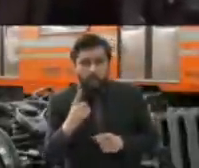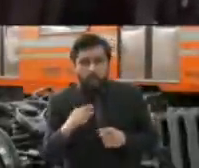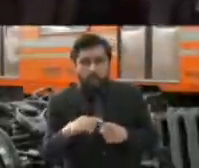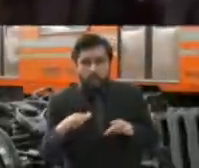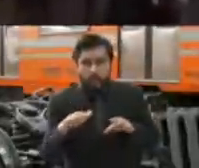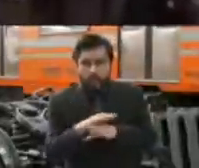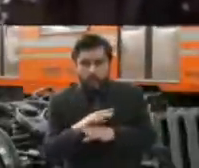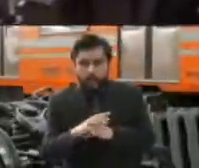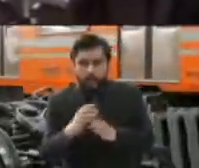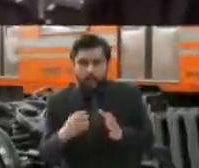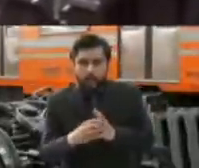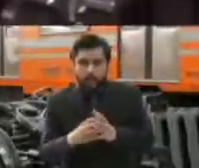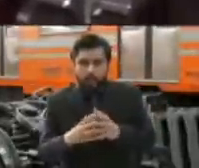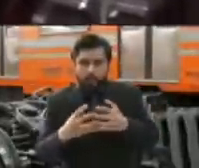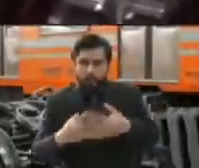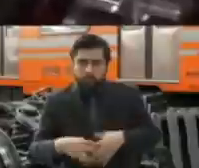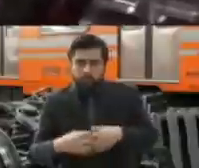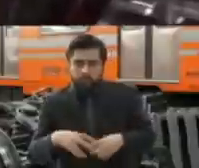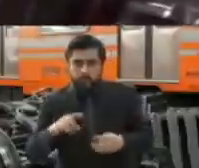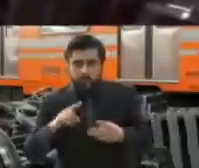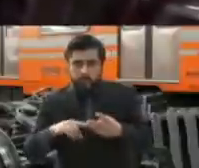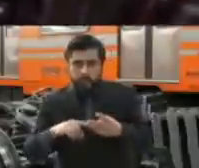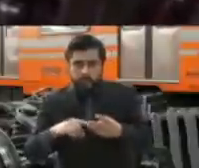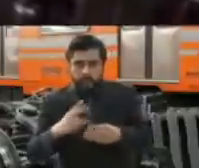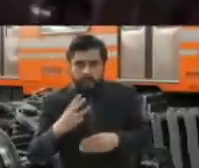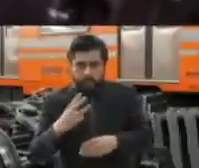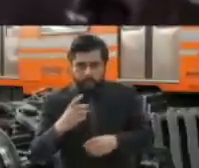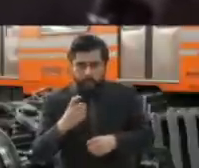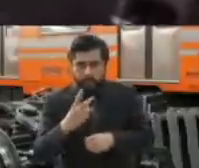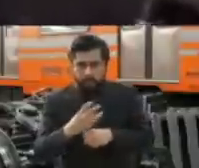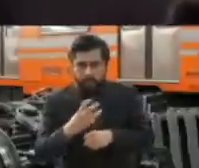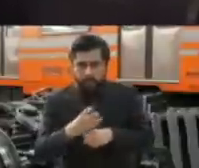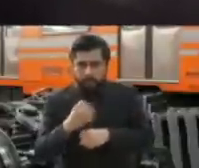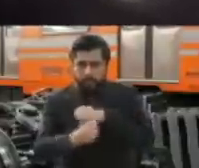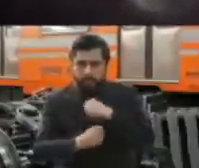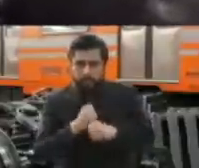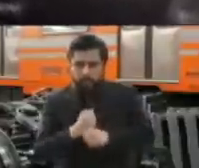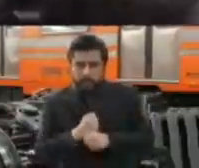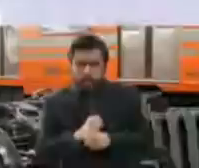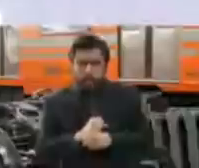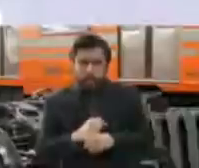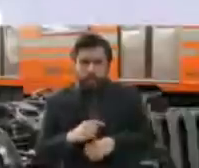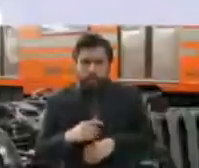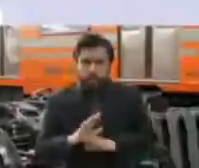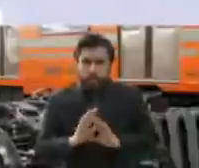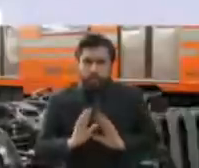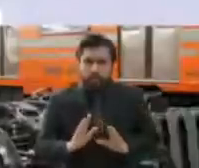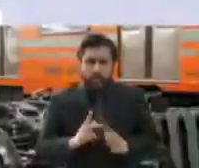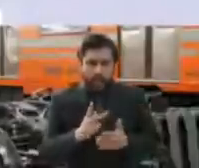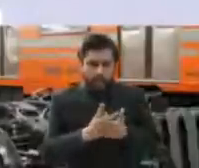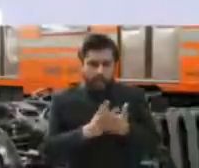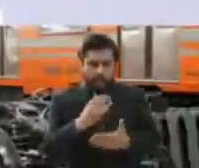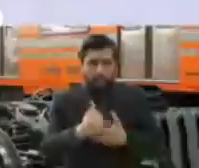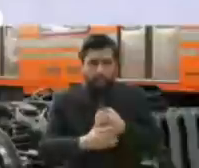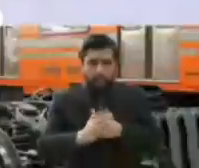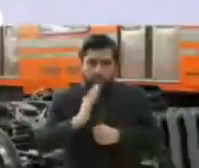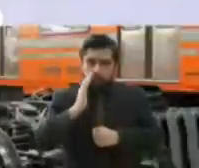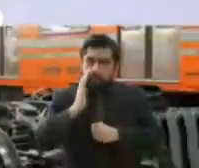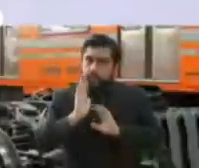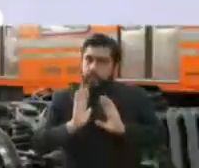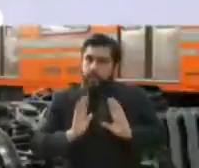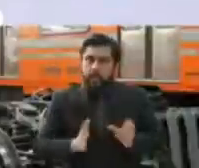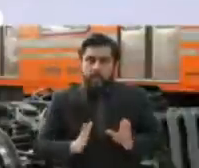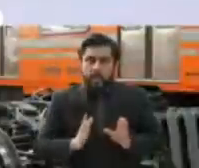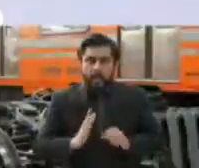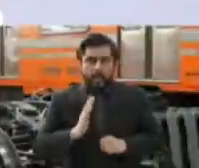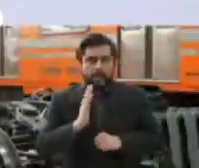los transformadores. Y el tercer año, la finalización de este proyecto para la línea 1 y